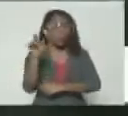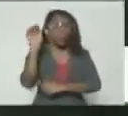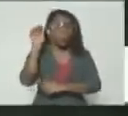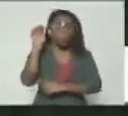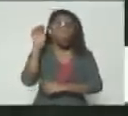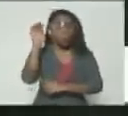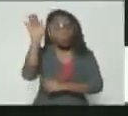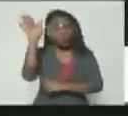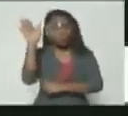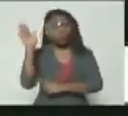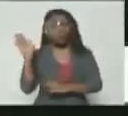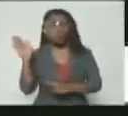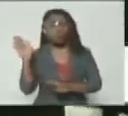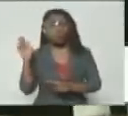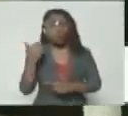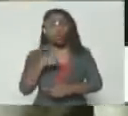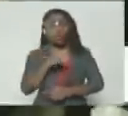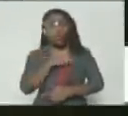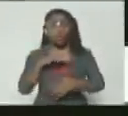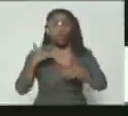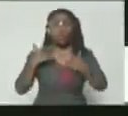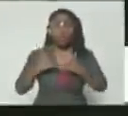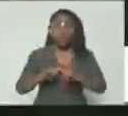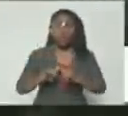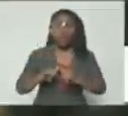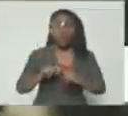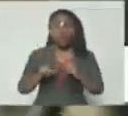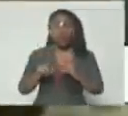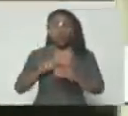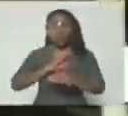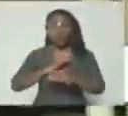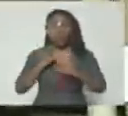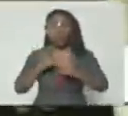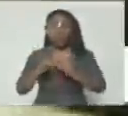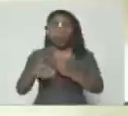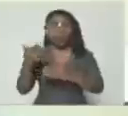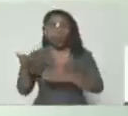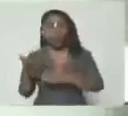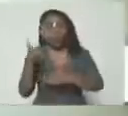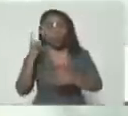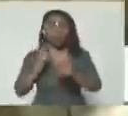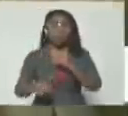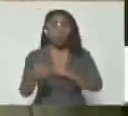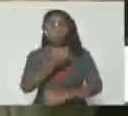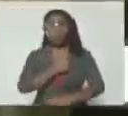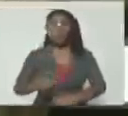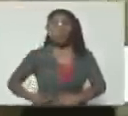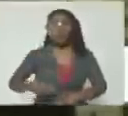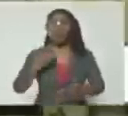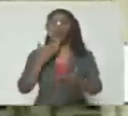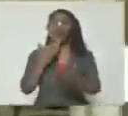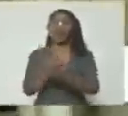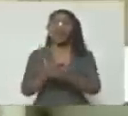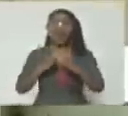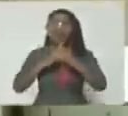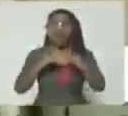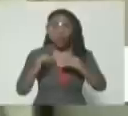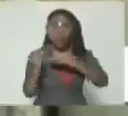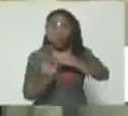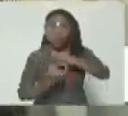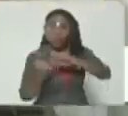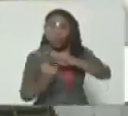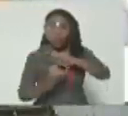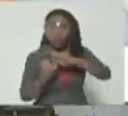generaciones prospectivas, de nuestros hijos, de los hijos de ellos. Y por último, presidente, agradecerle a todas las